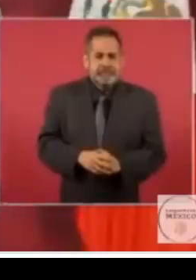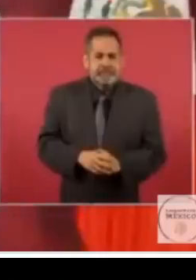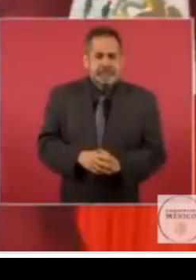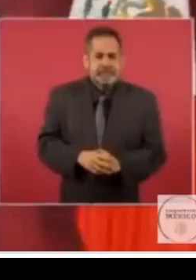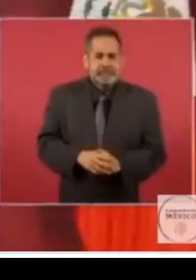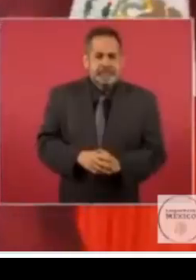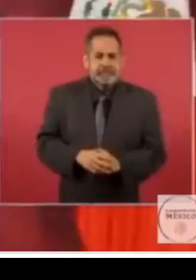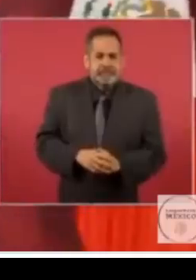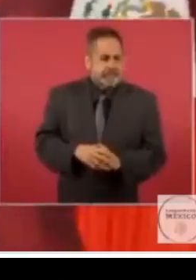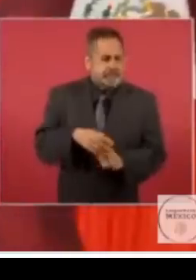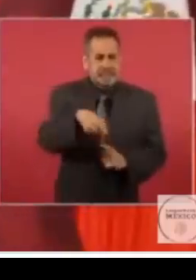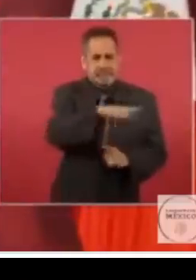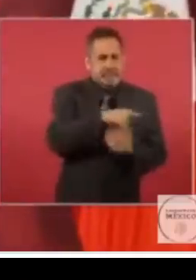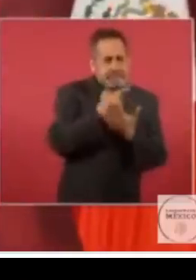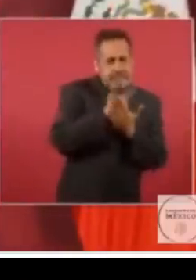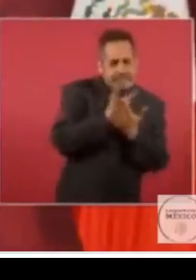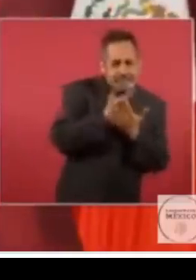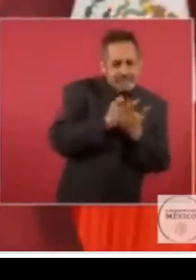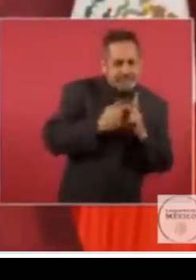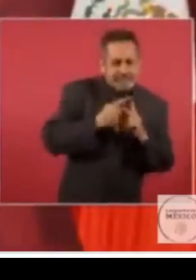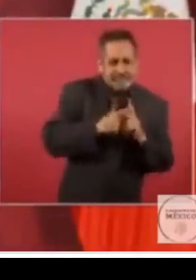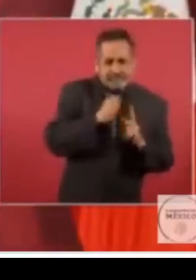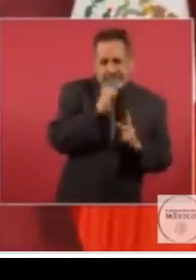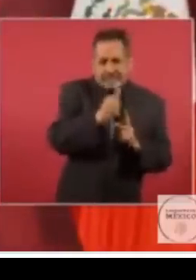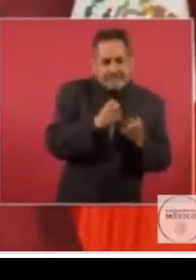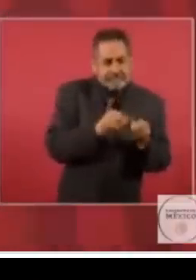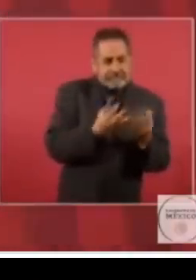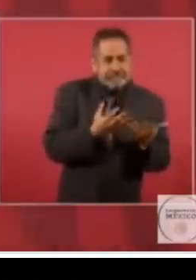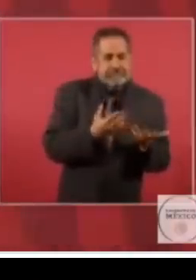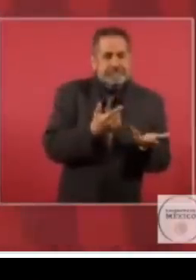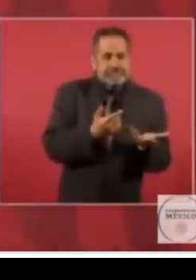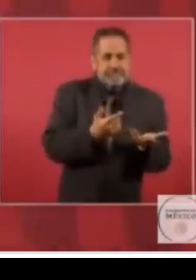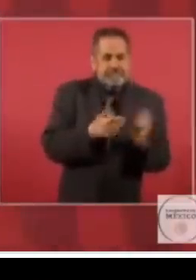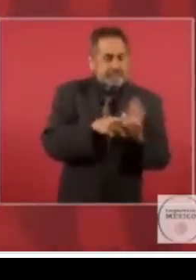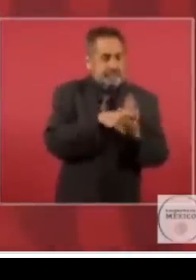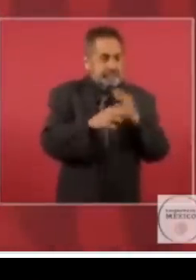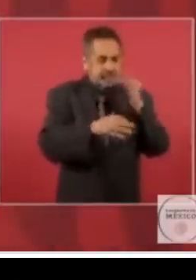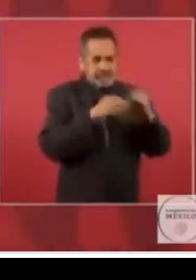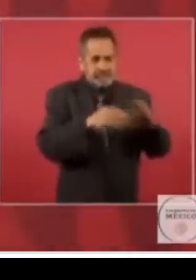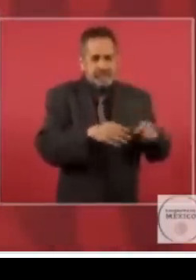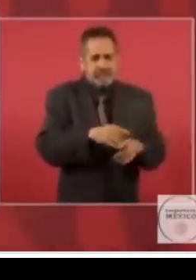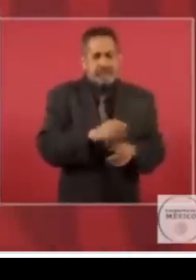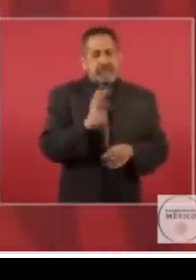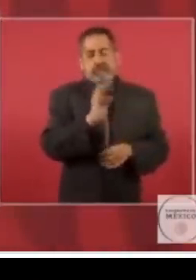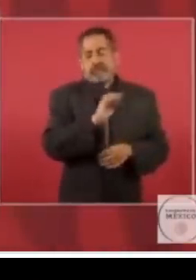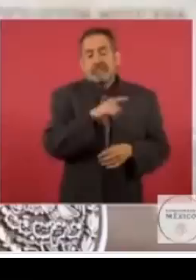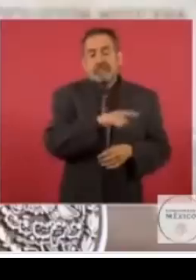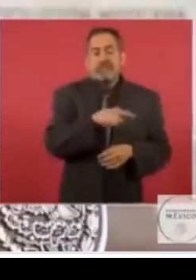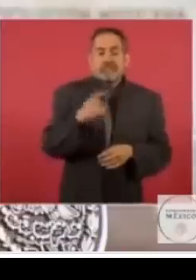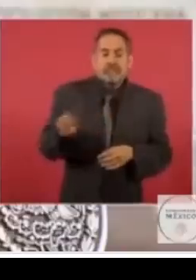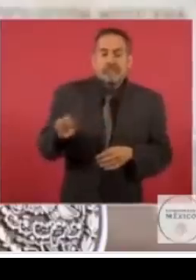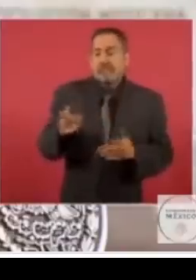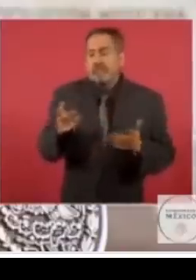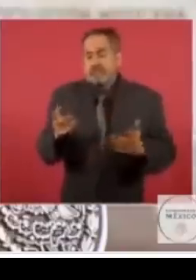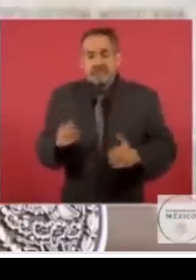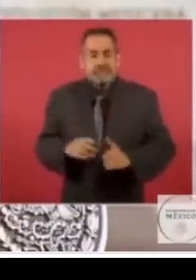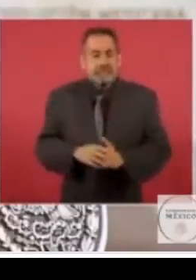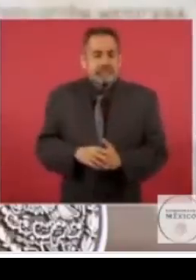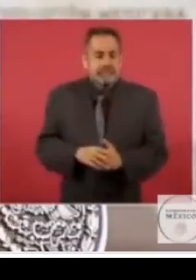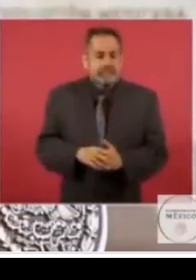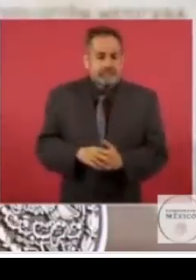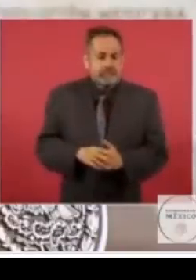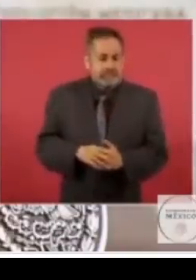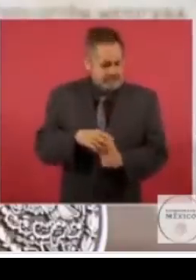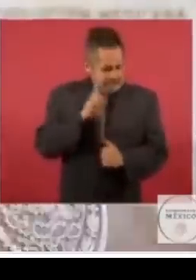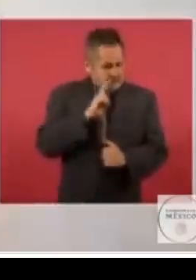no cuentan bien ahora el reforma va a tener posibilidades de llamar de nuevo